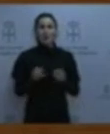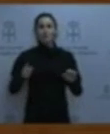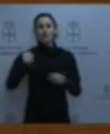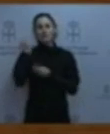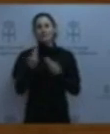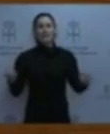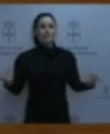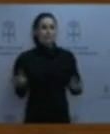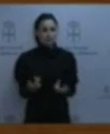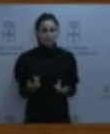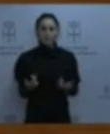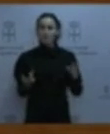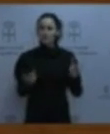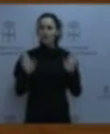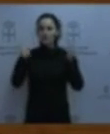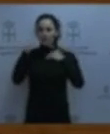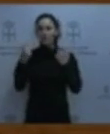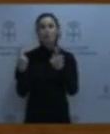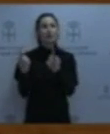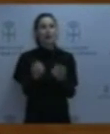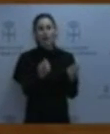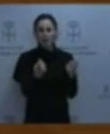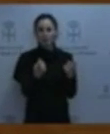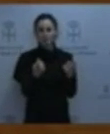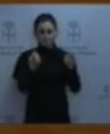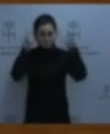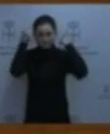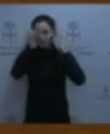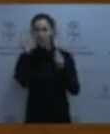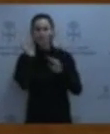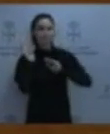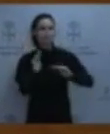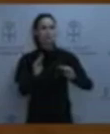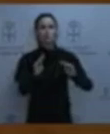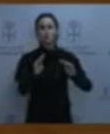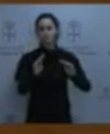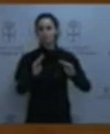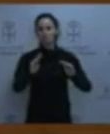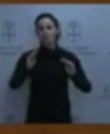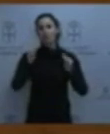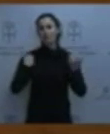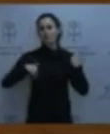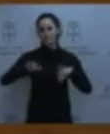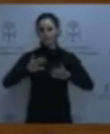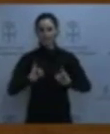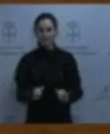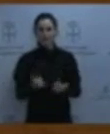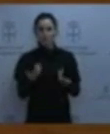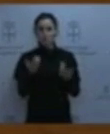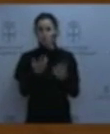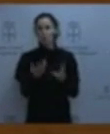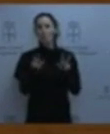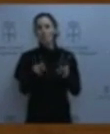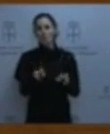recortar también la atención educativa a alumnas y alumnos con necesidades educativas especiales. Partimos de una nueva irregularidad en la política